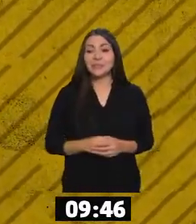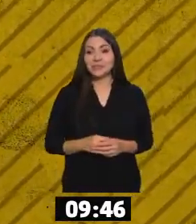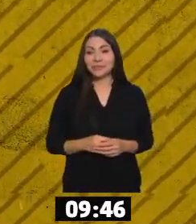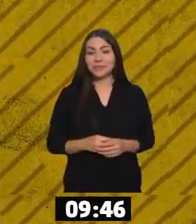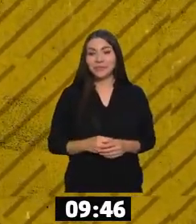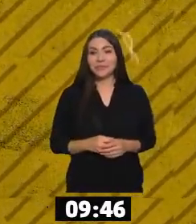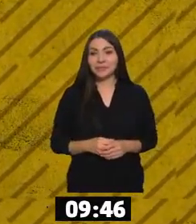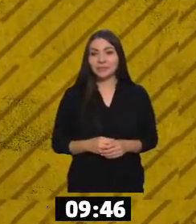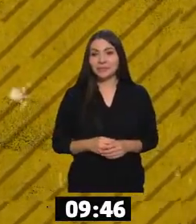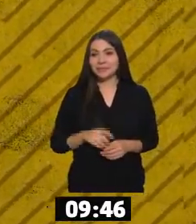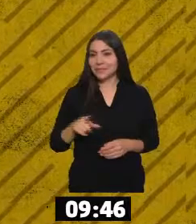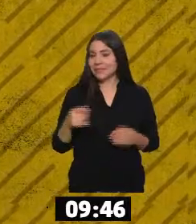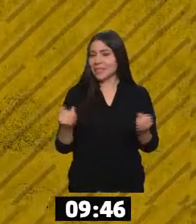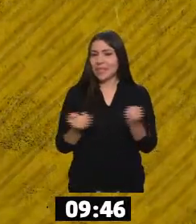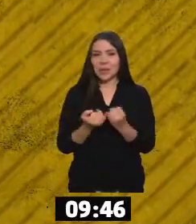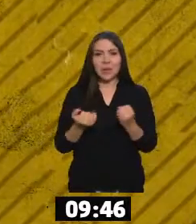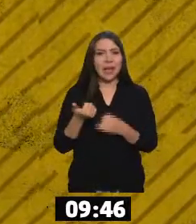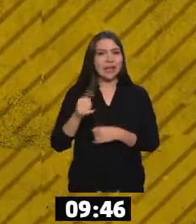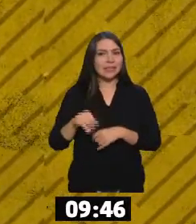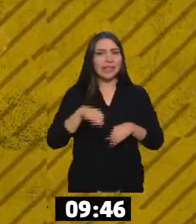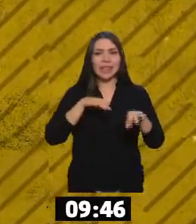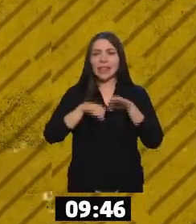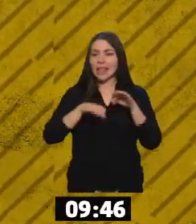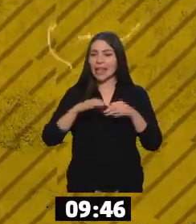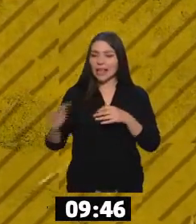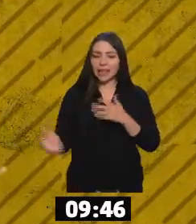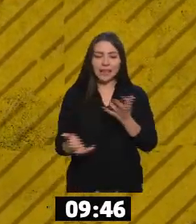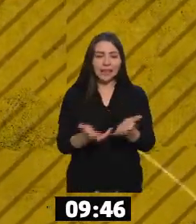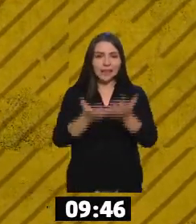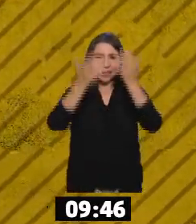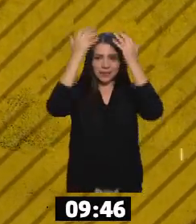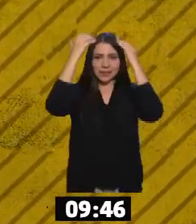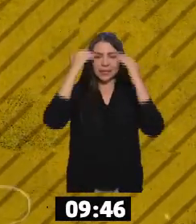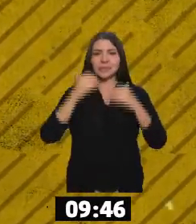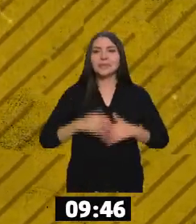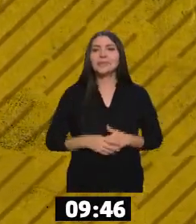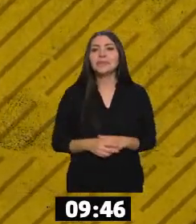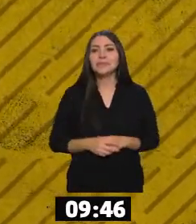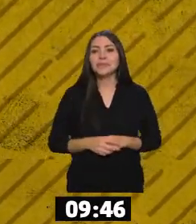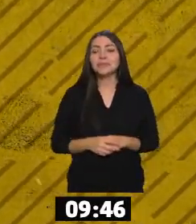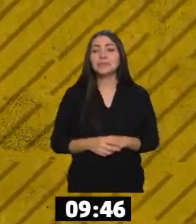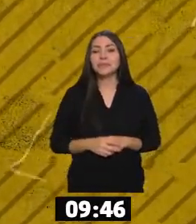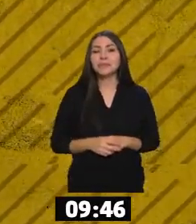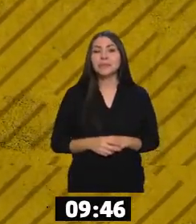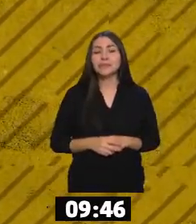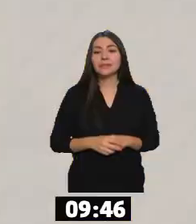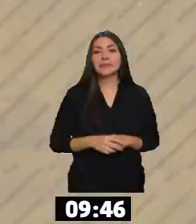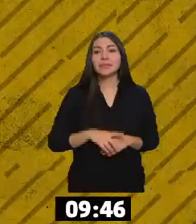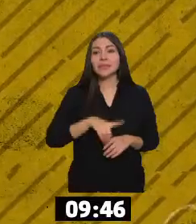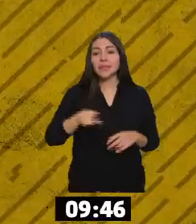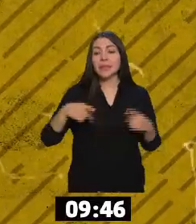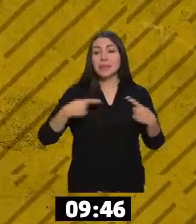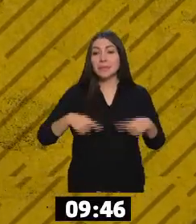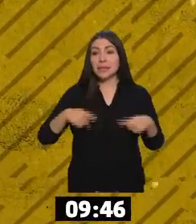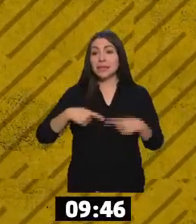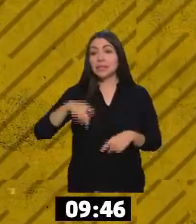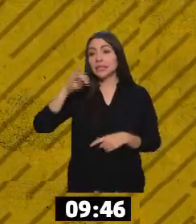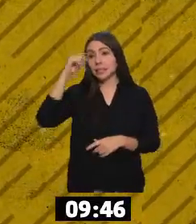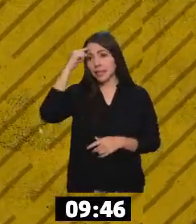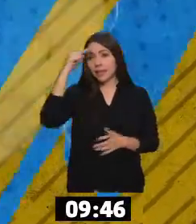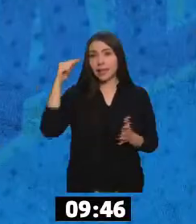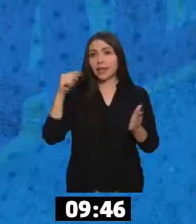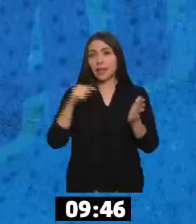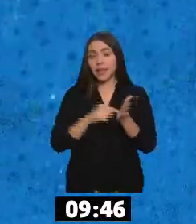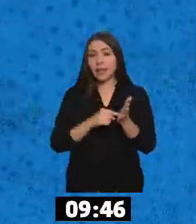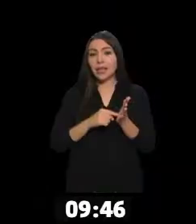No. Y así le hace igual con la chamba y así le hace igual. Es buena técnica, Es buena técnica. Para No, los que creen no en la... ha funcionado. Para los que creen en la